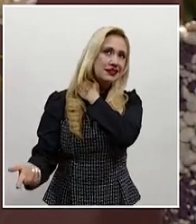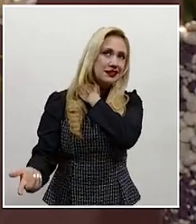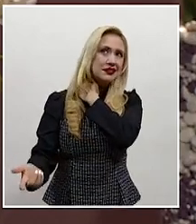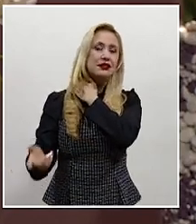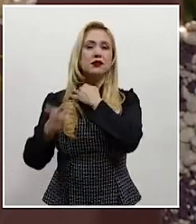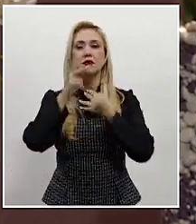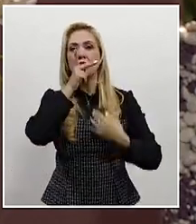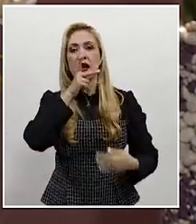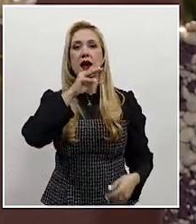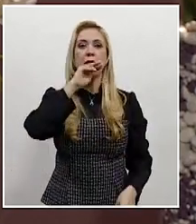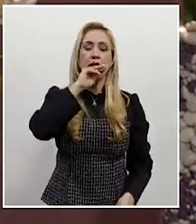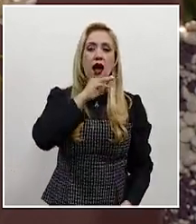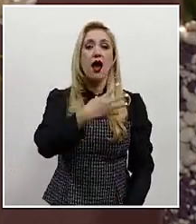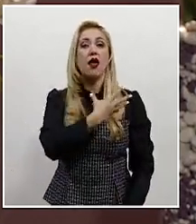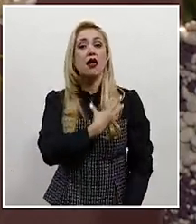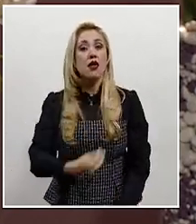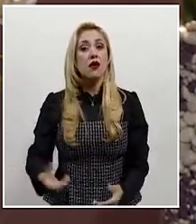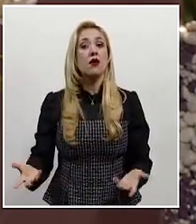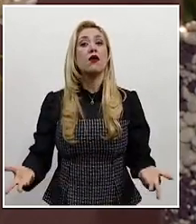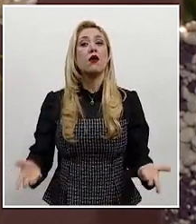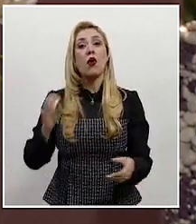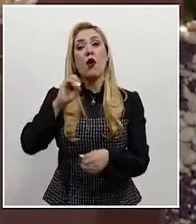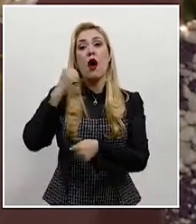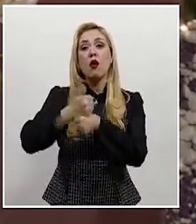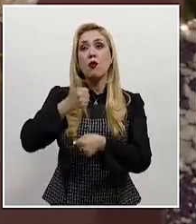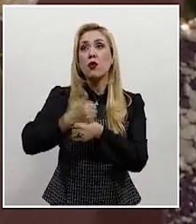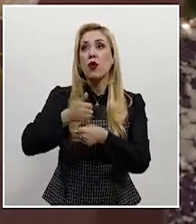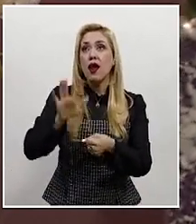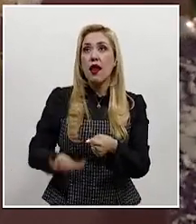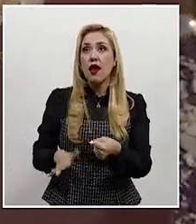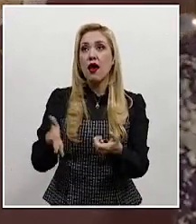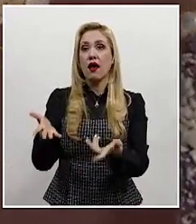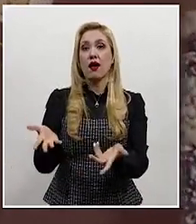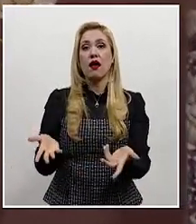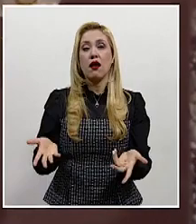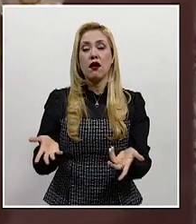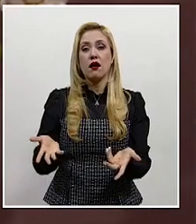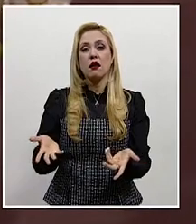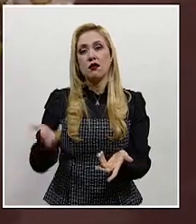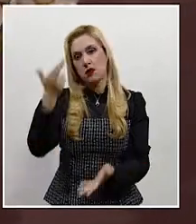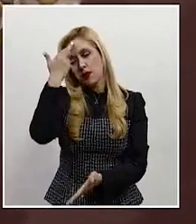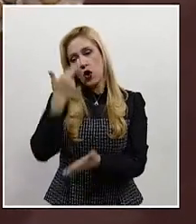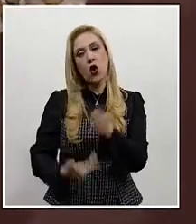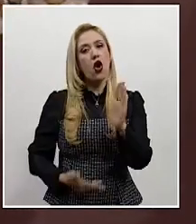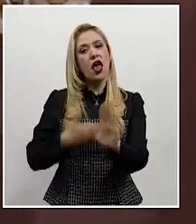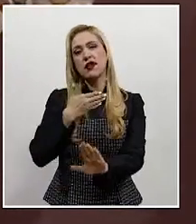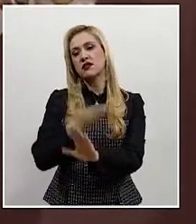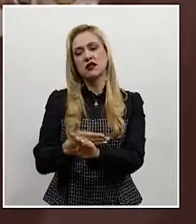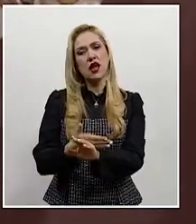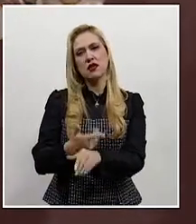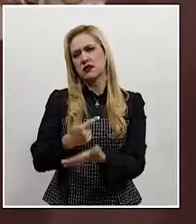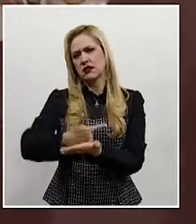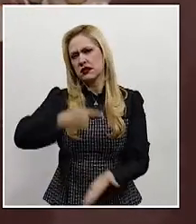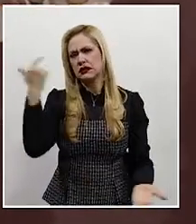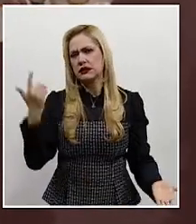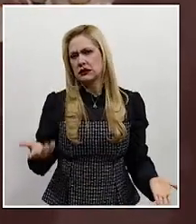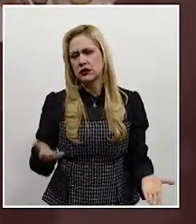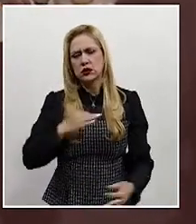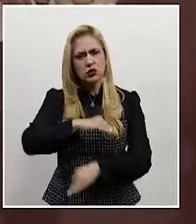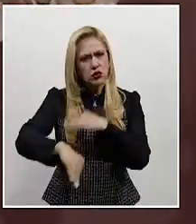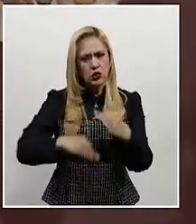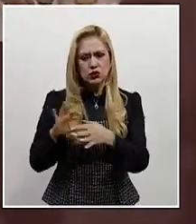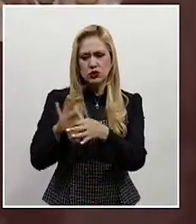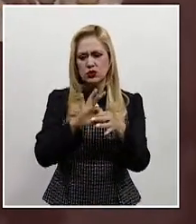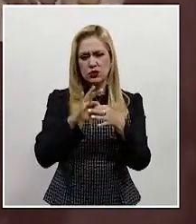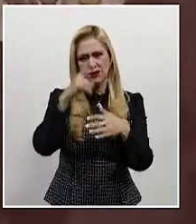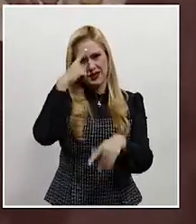una madre, tendremos un hijo o tenemos una abuela, y que esto al final de cuentas violencia es violencia, y que tenemos que trabajar todos unidos